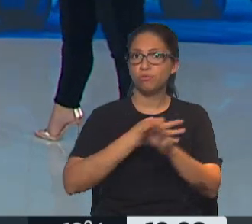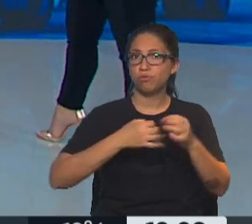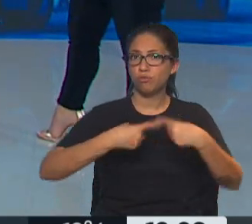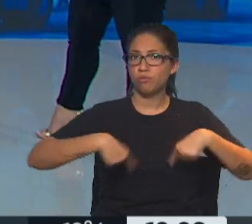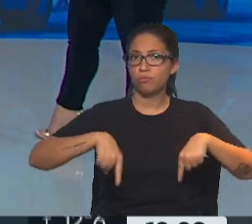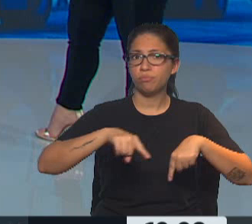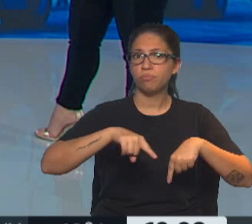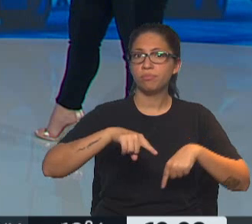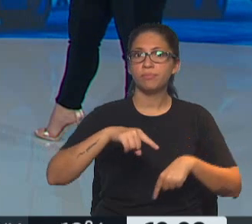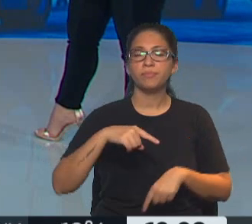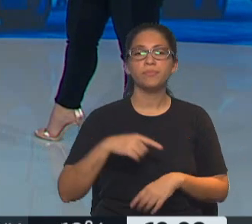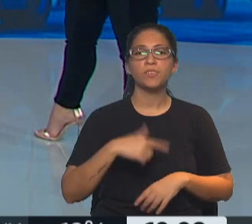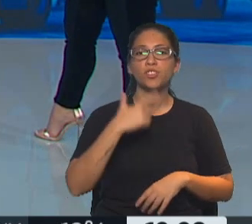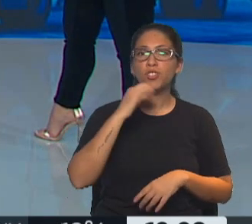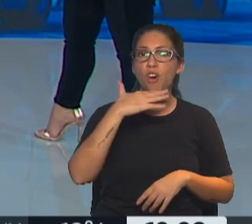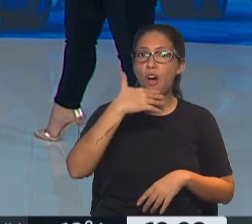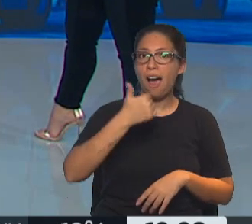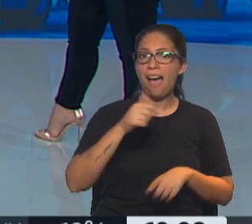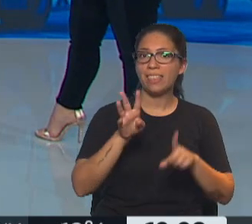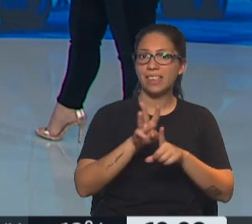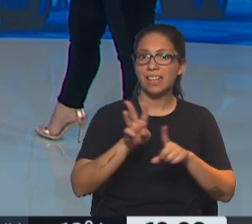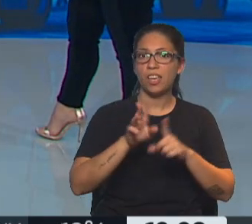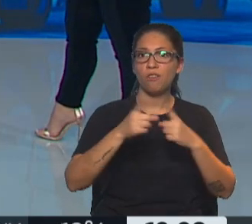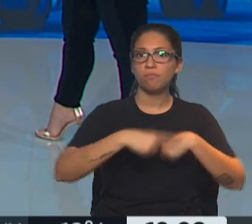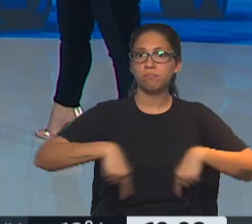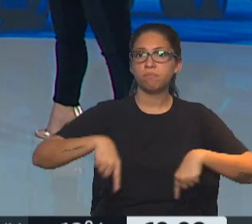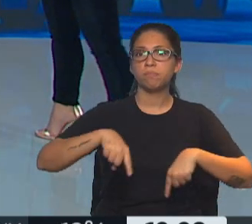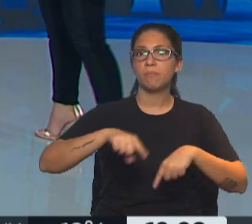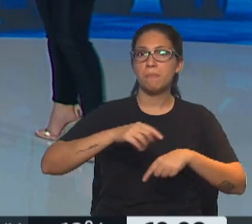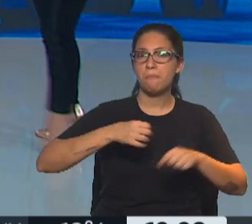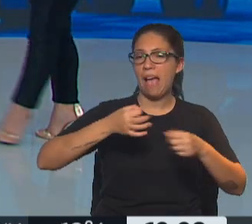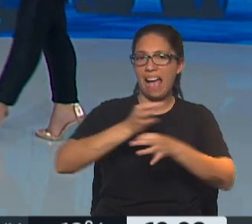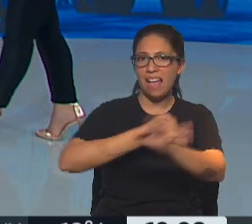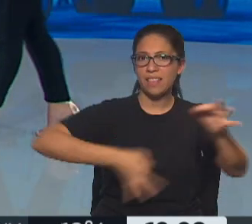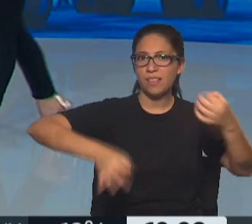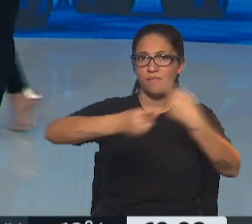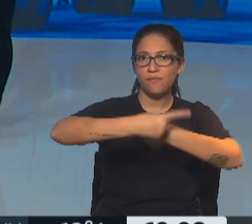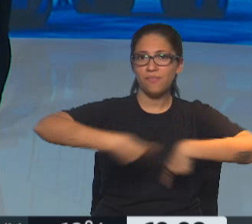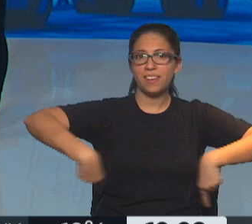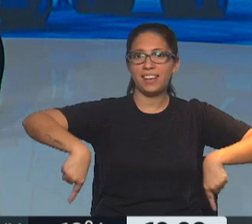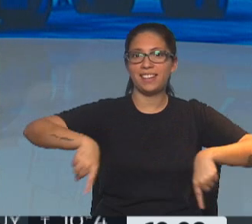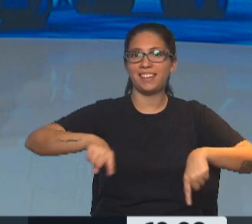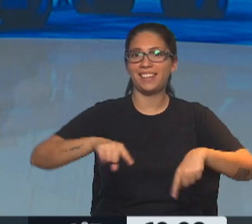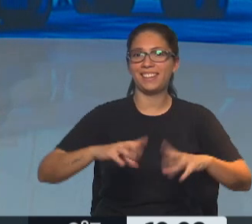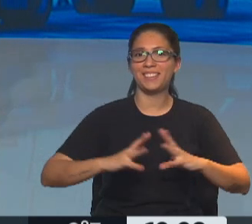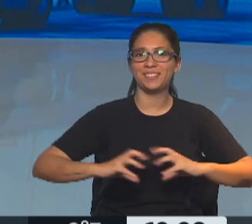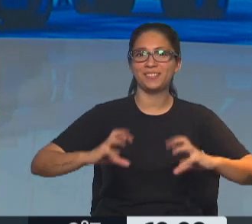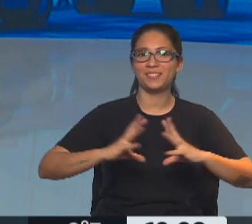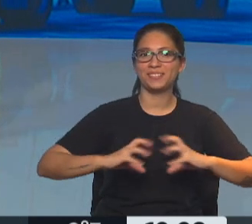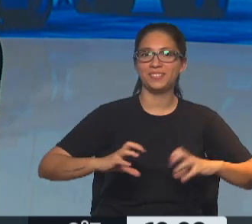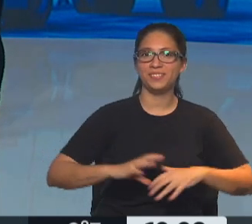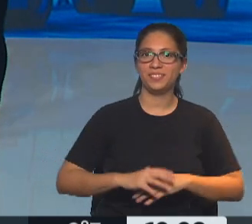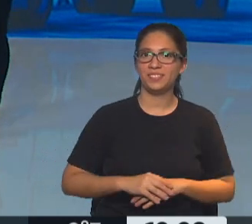abonos nitrogenados. Rusia, habas de soja, trigo, morcajo, centeno, cebada, maíz, aceite de girasol y también la fundición de acero en